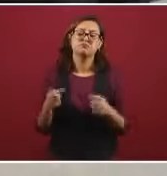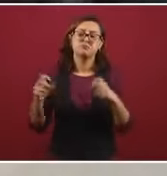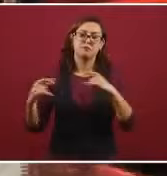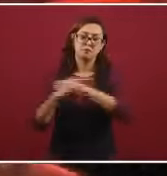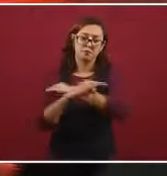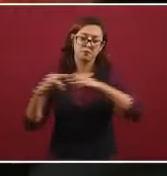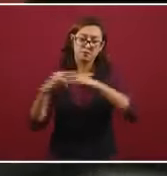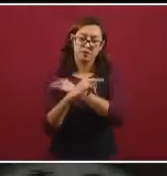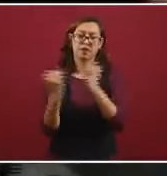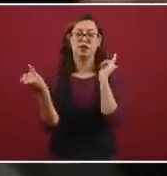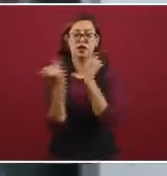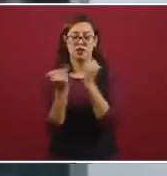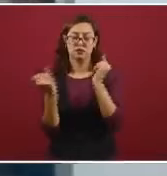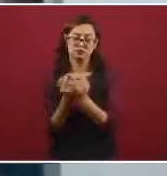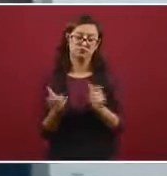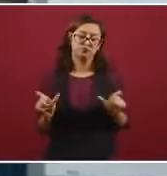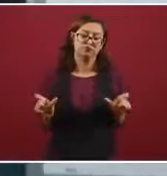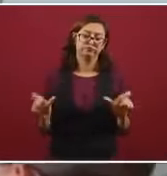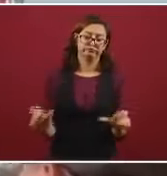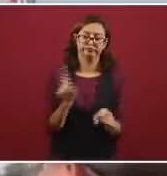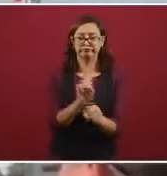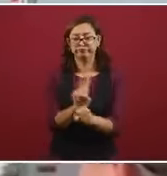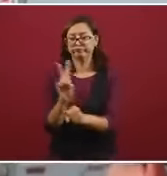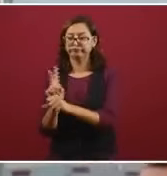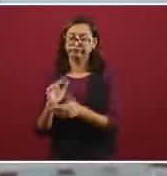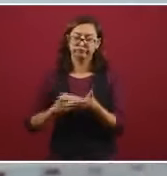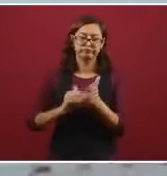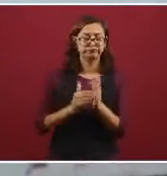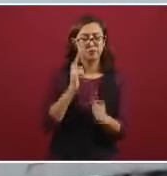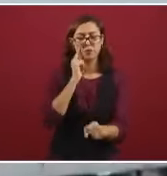vigilancia con operativos especiales de movilidad estratégica.